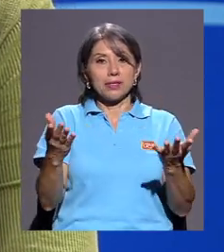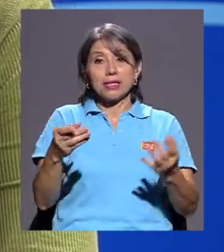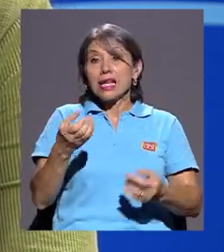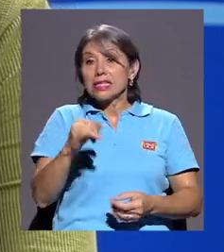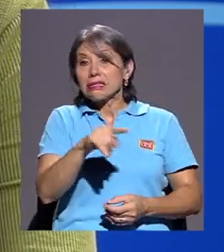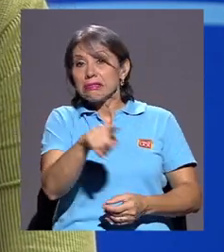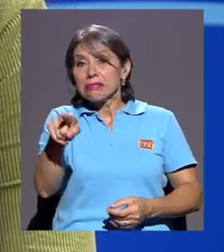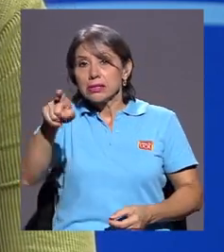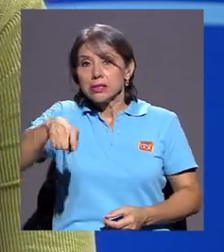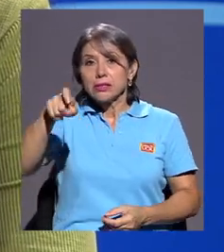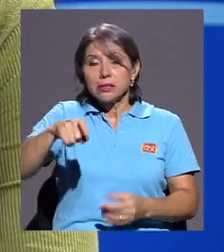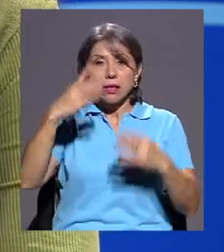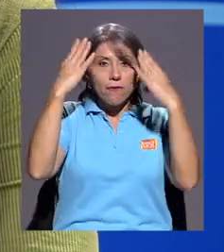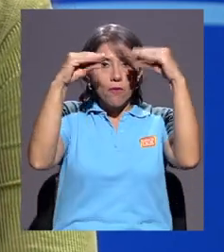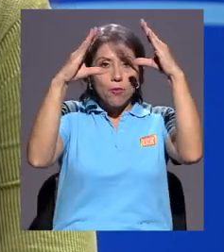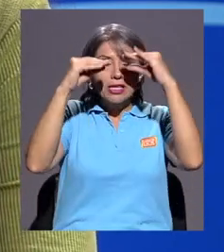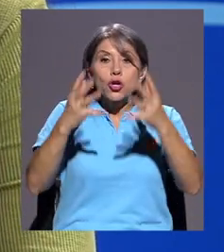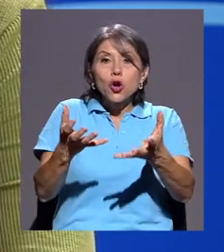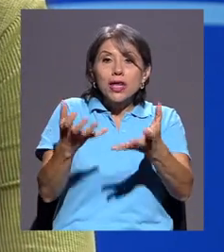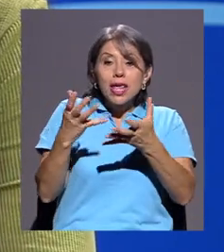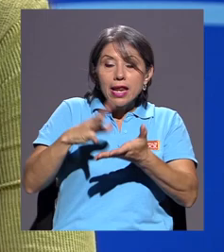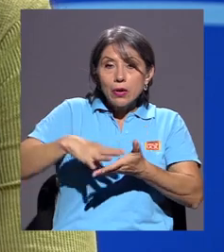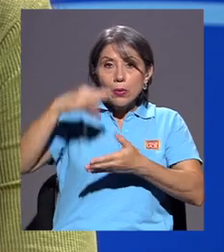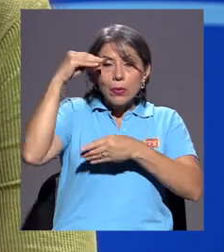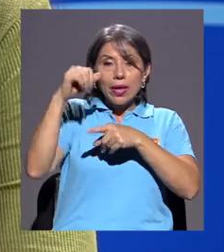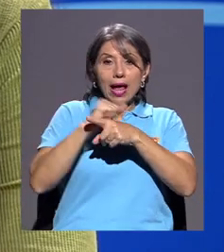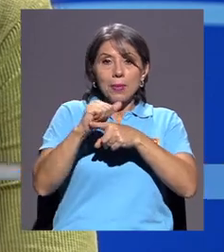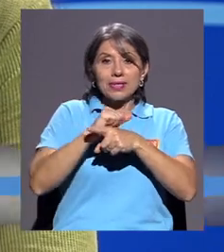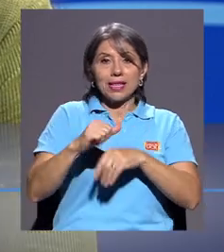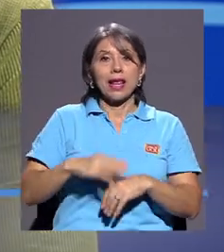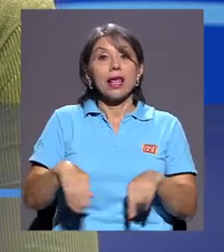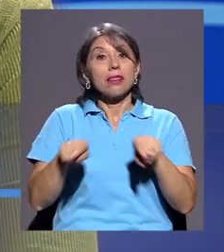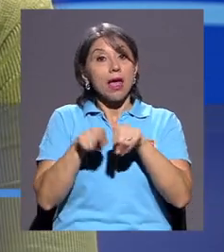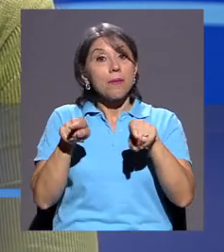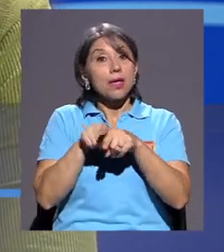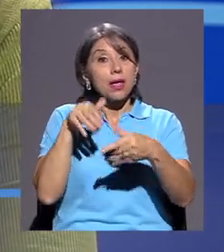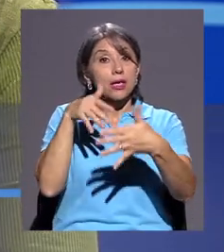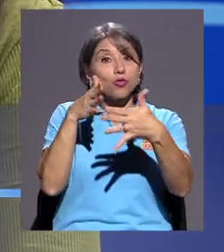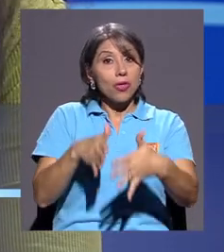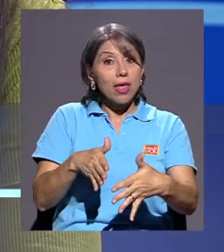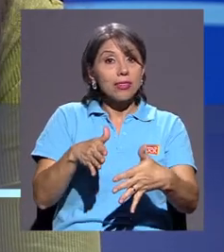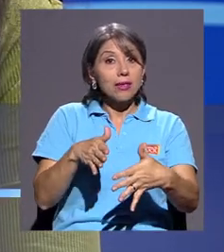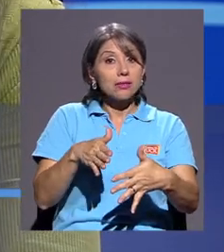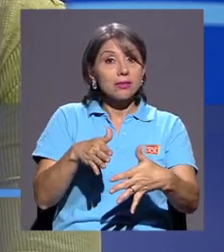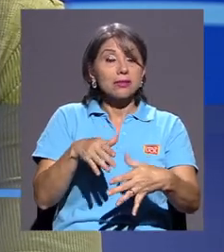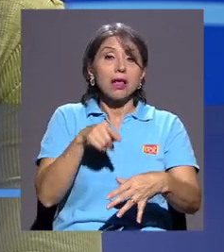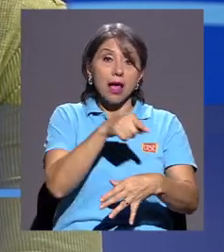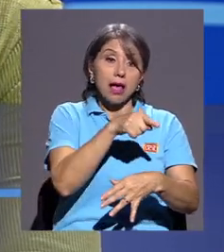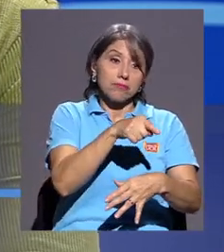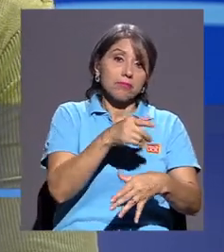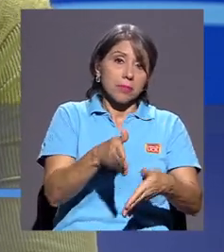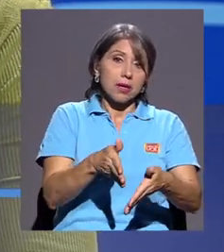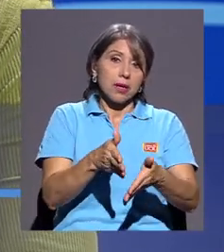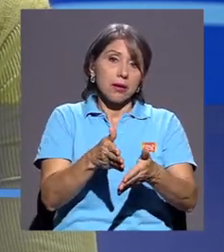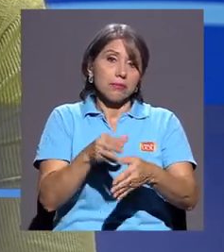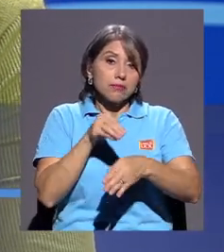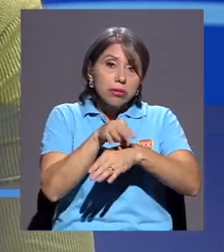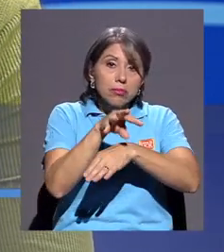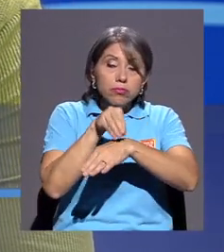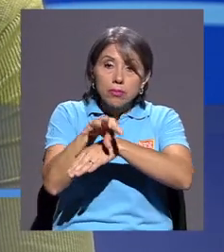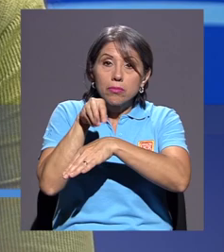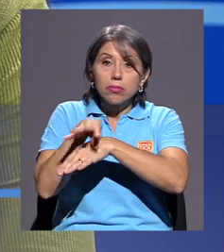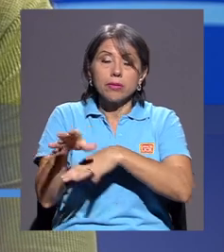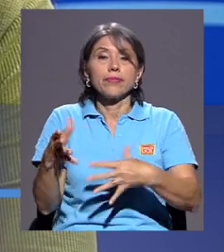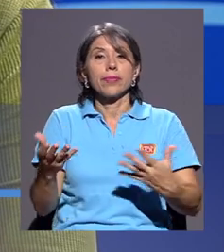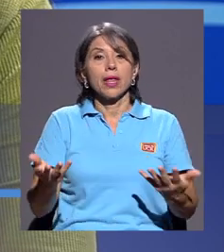que requieran información, que quieren capacitarse, a estudiantes también de esas unidades académicas que la unidad pide que se les asesore